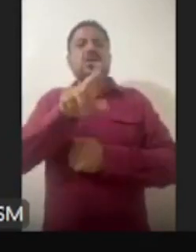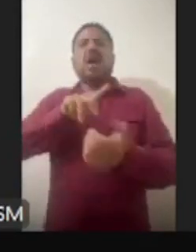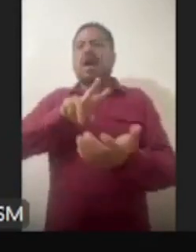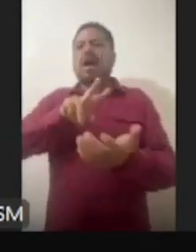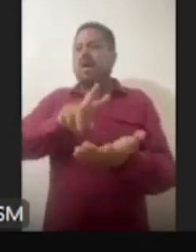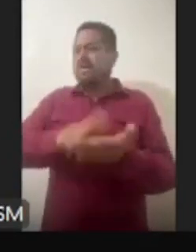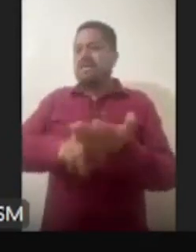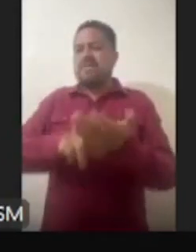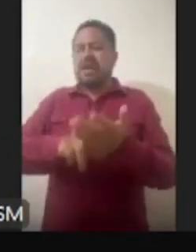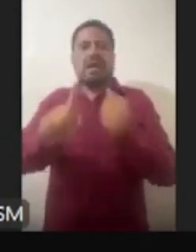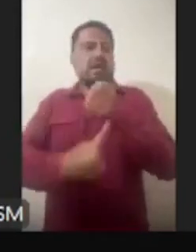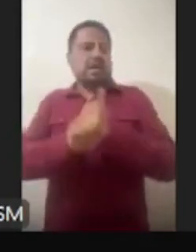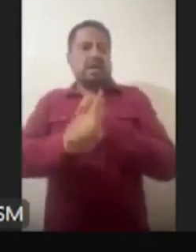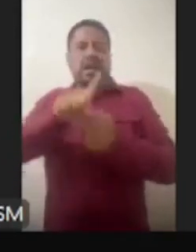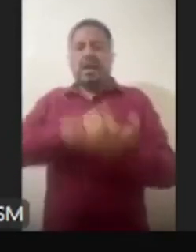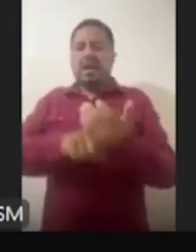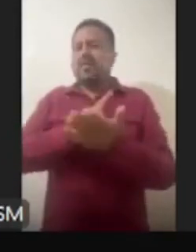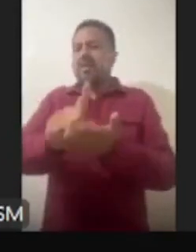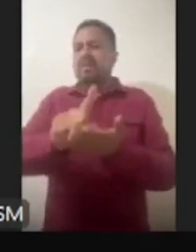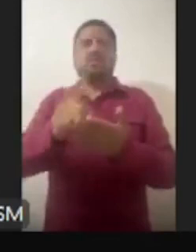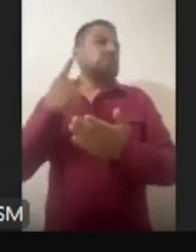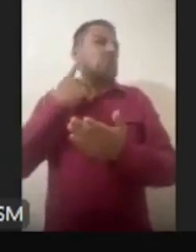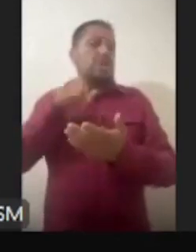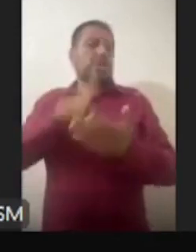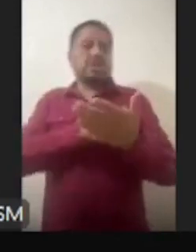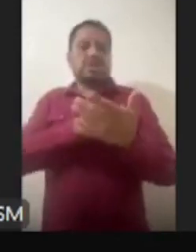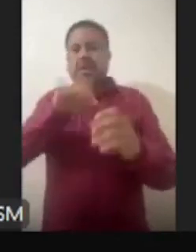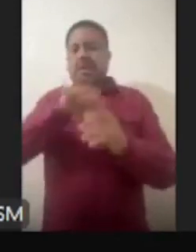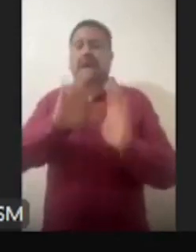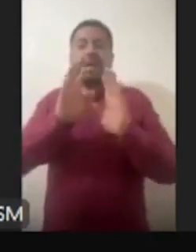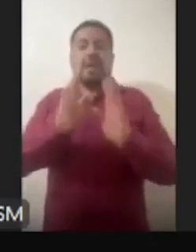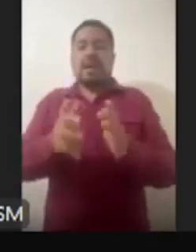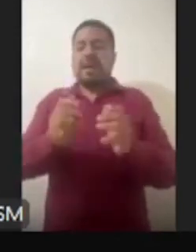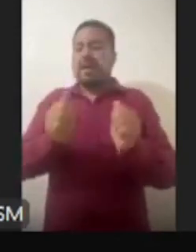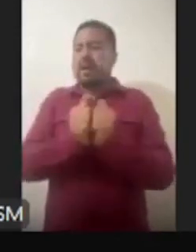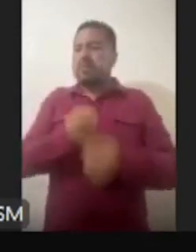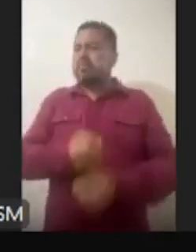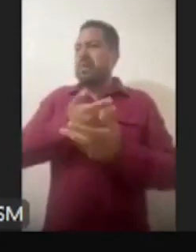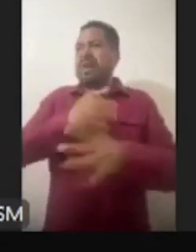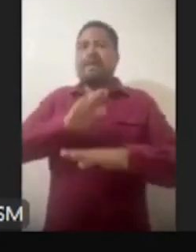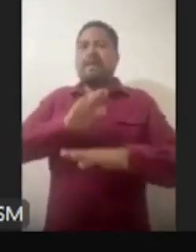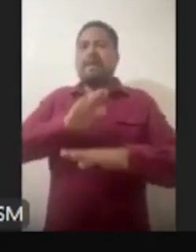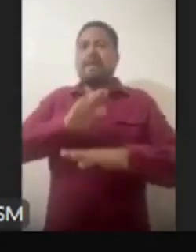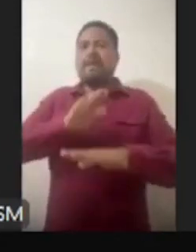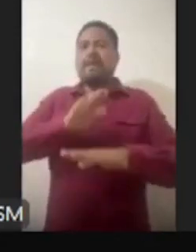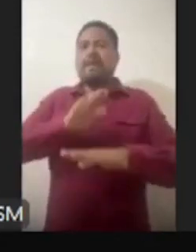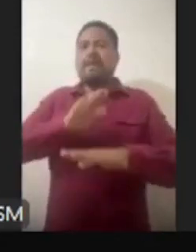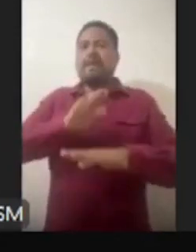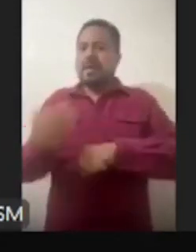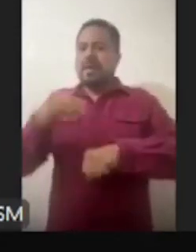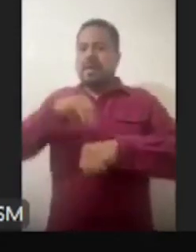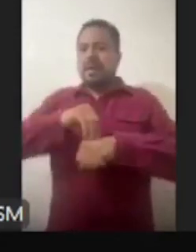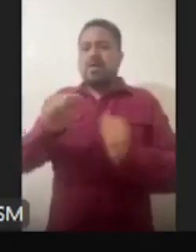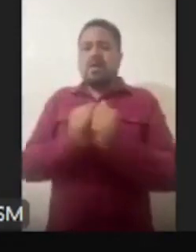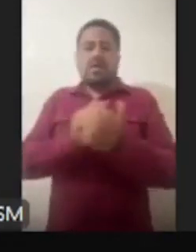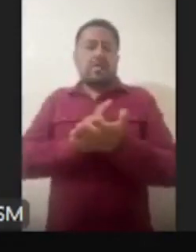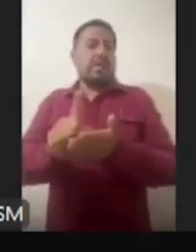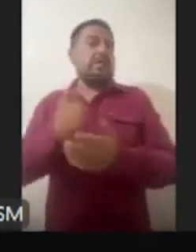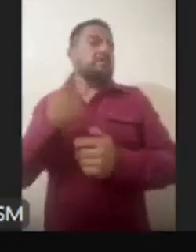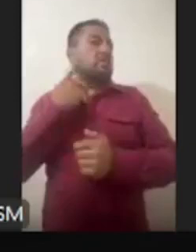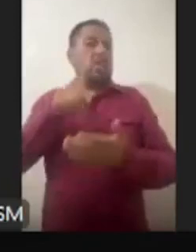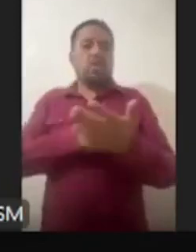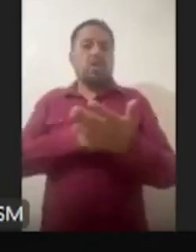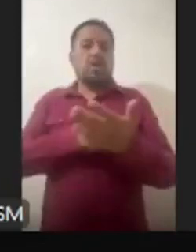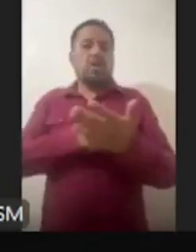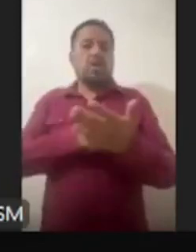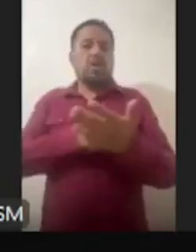derechos político-electorales, ya que la actora no expresa en forma clara la afectación que le produce en su esfera de derechos político-electorales la falta de la